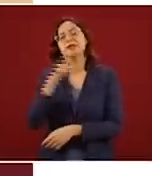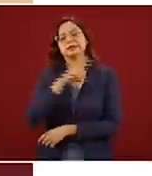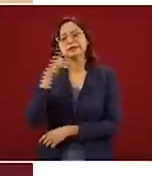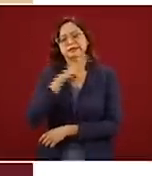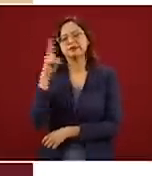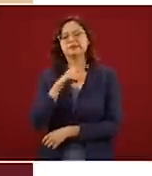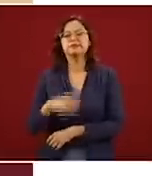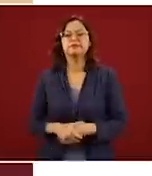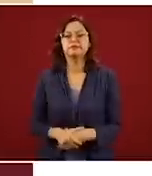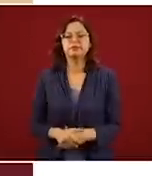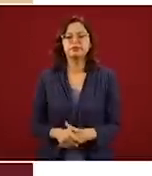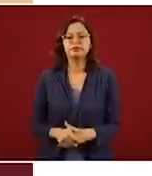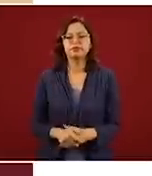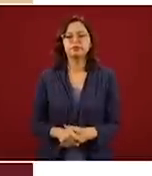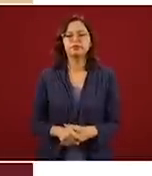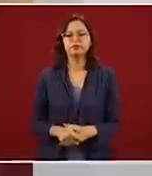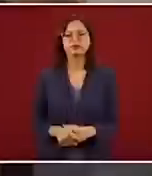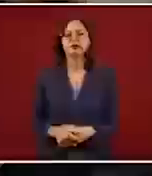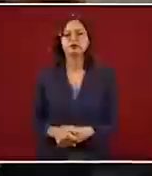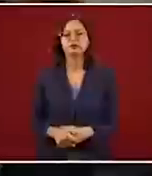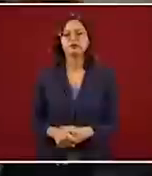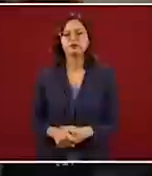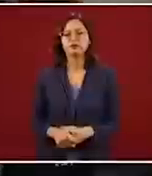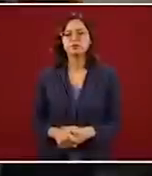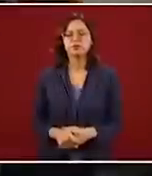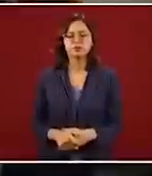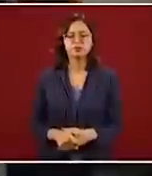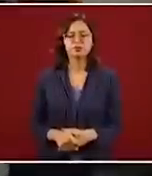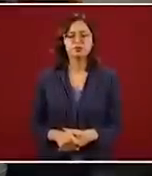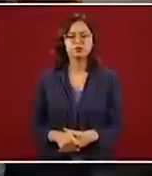que están disponibles. Esto posiblemente